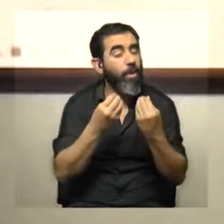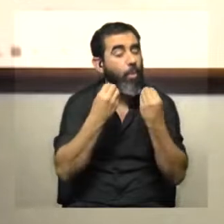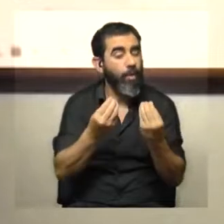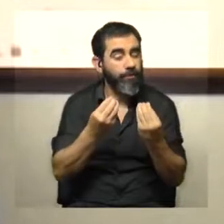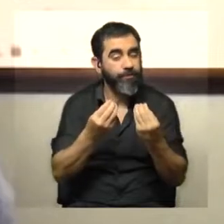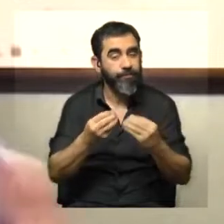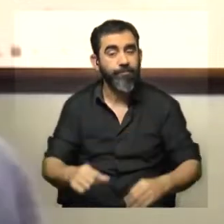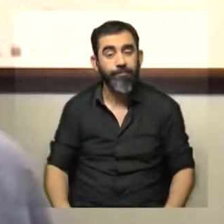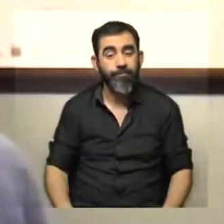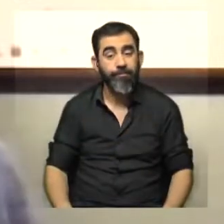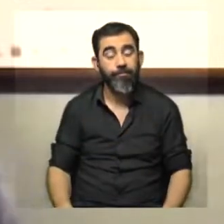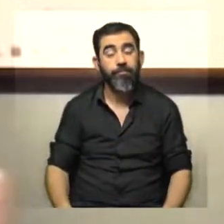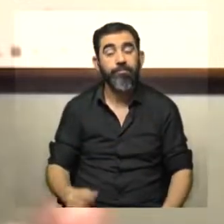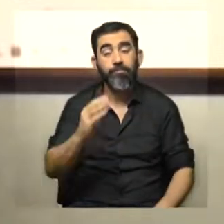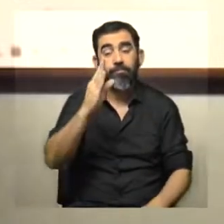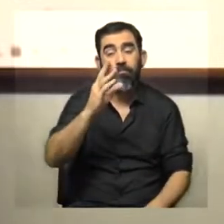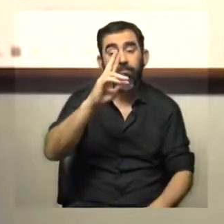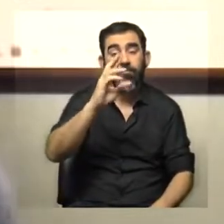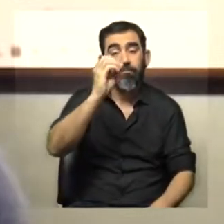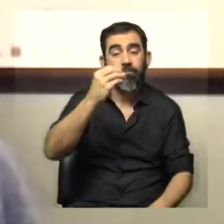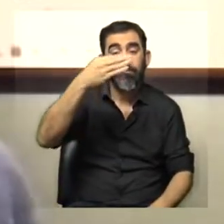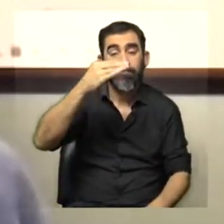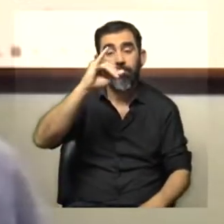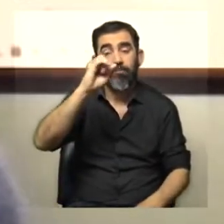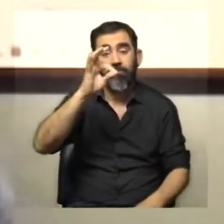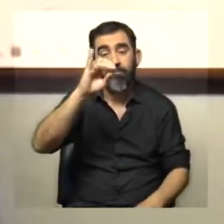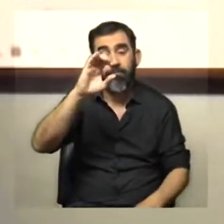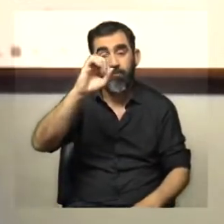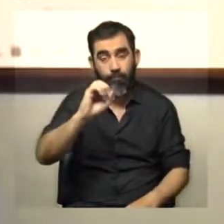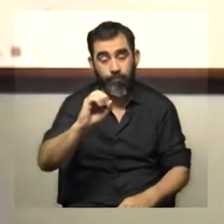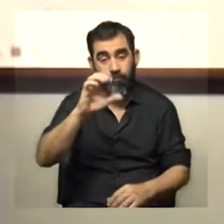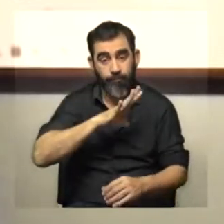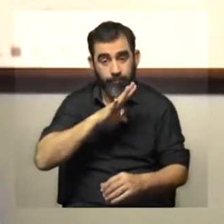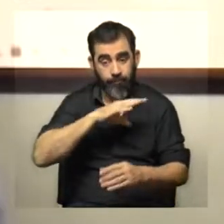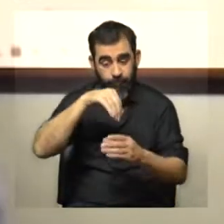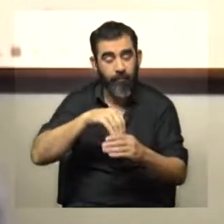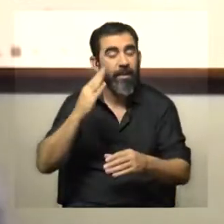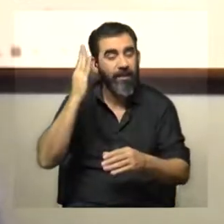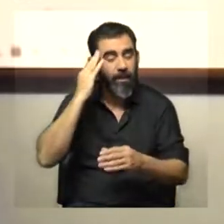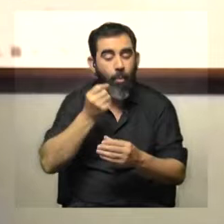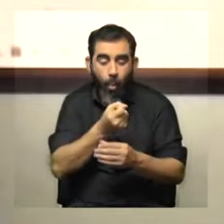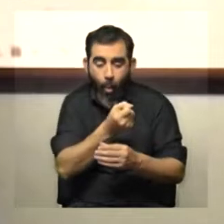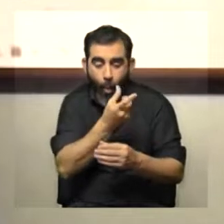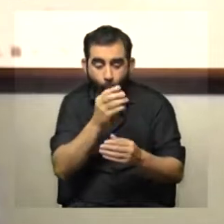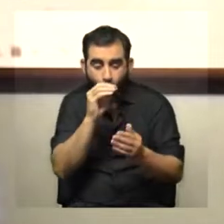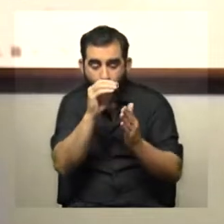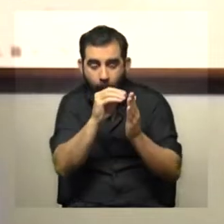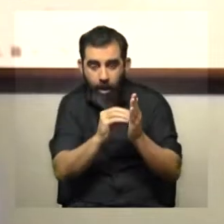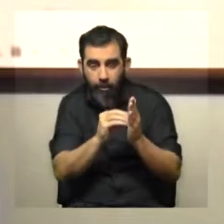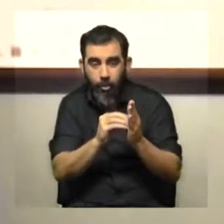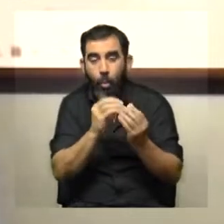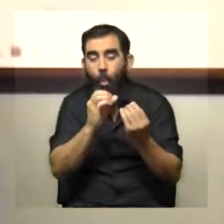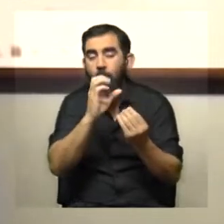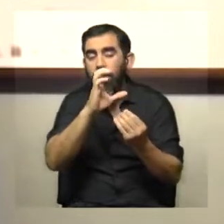nosotros hablamos de probióticos o cuando hablamos de un producto que contiene probióticos, sabemos qué concentración tiene, sabemos qué cepa,